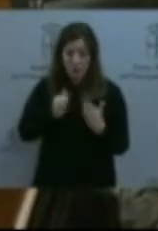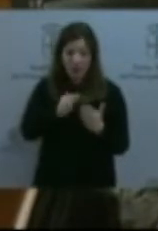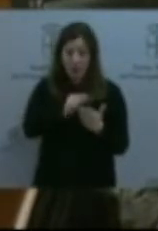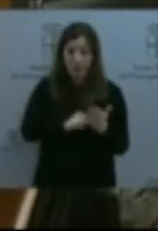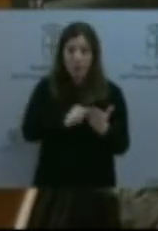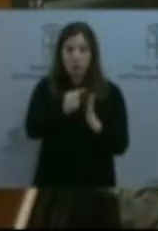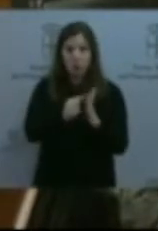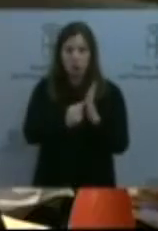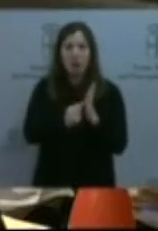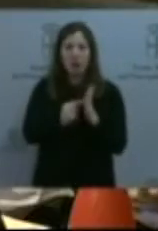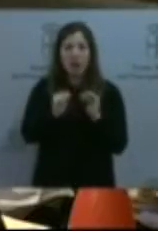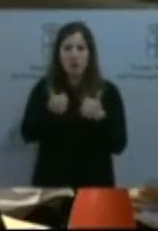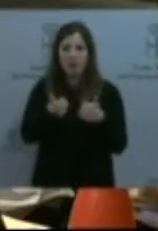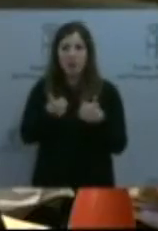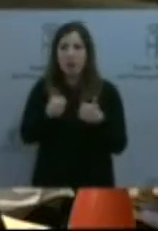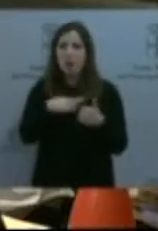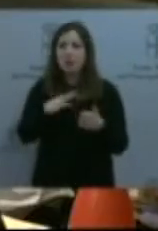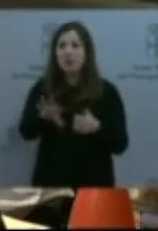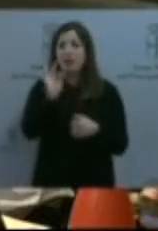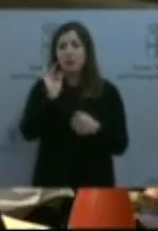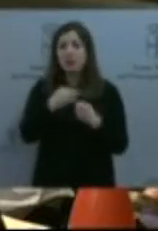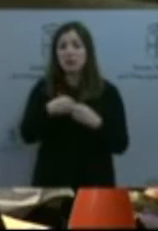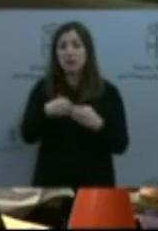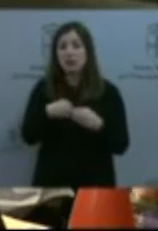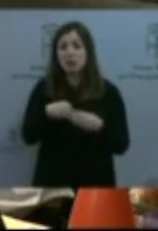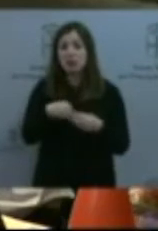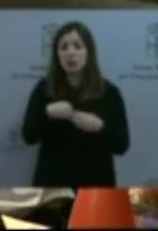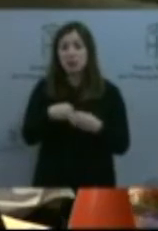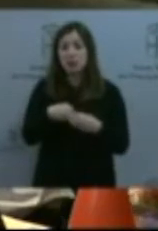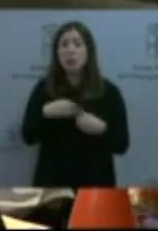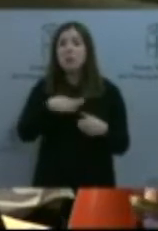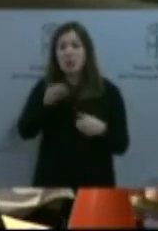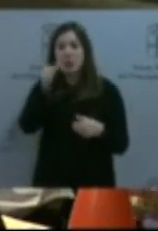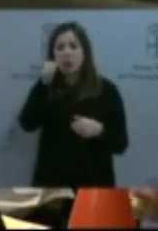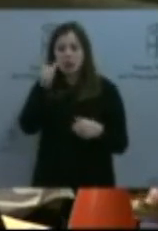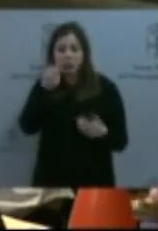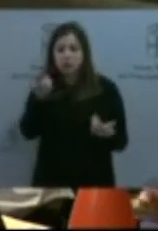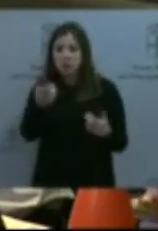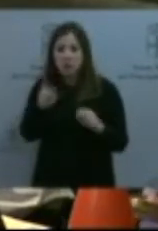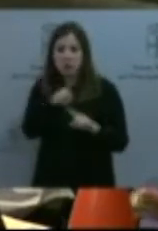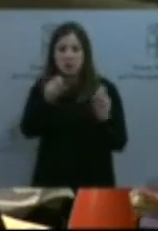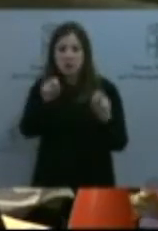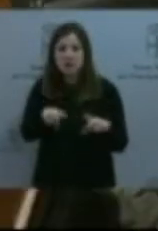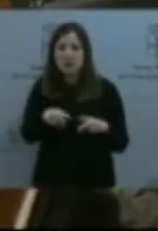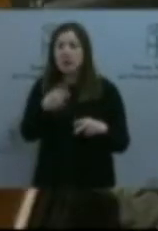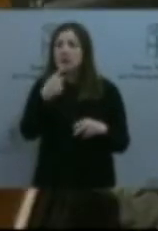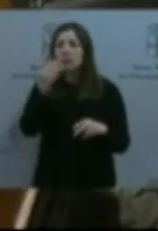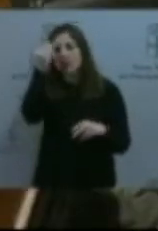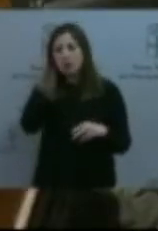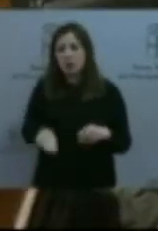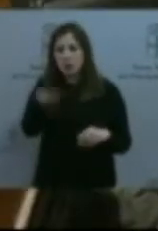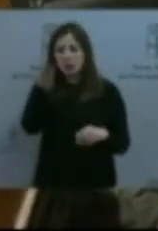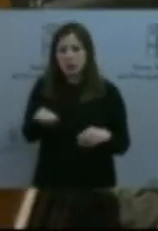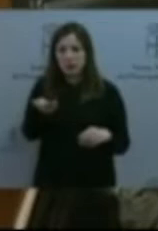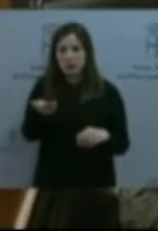decisión de tener descendencia sin esos condicionantes. Creo que es algo muy importante, al menos para las profesionales eventuales que están en la bolsa de